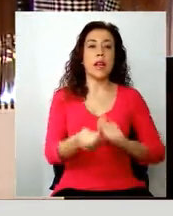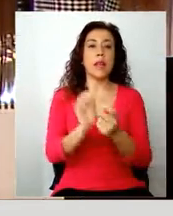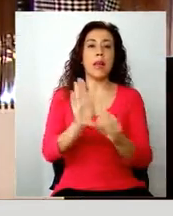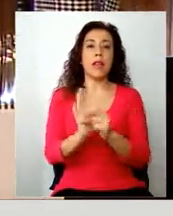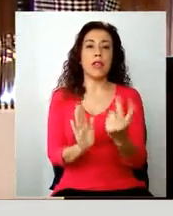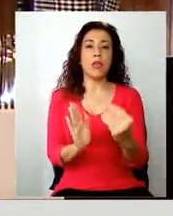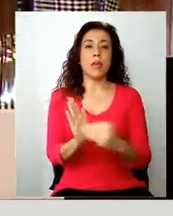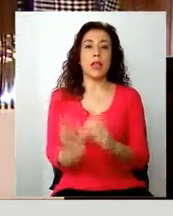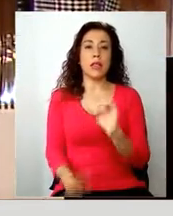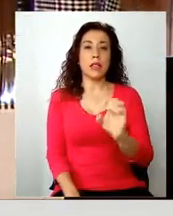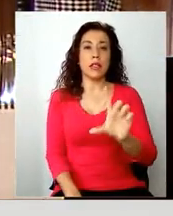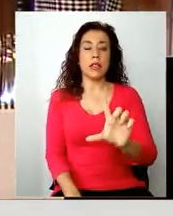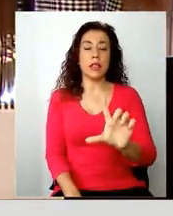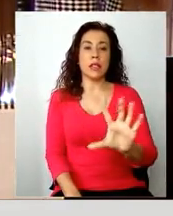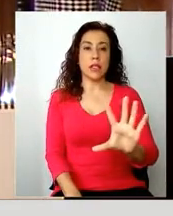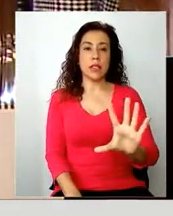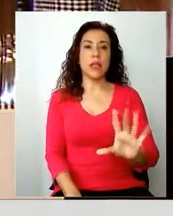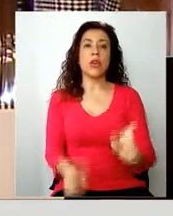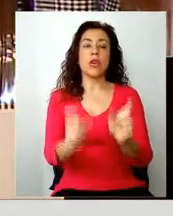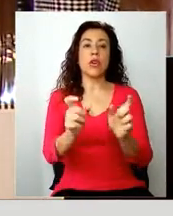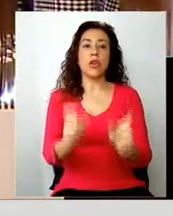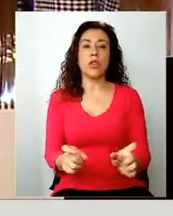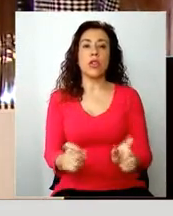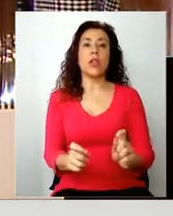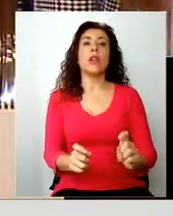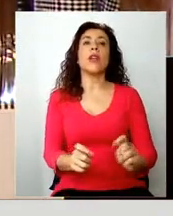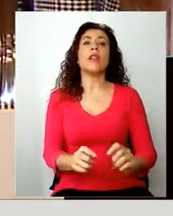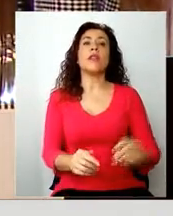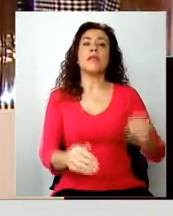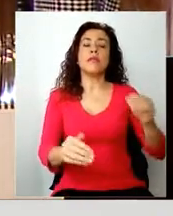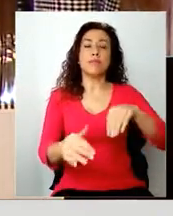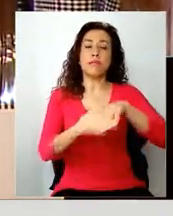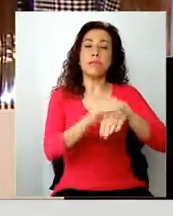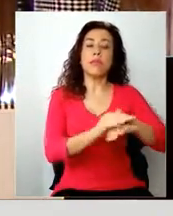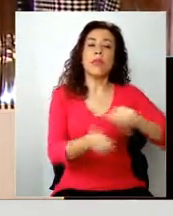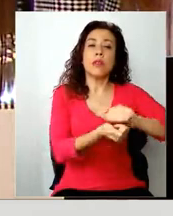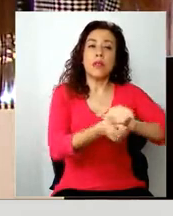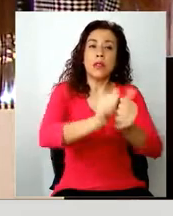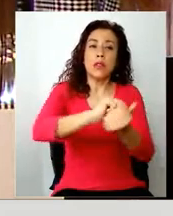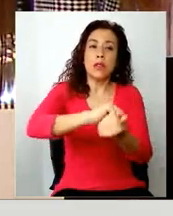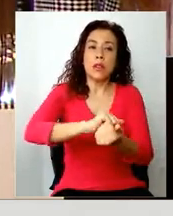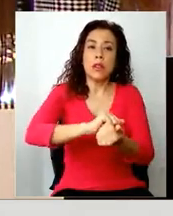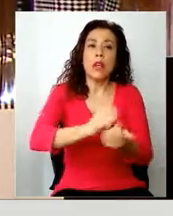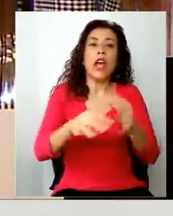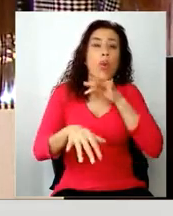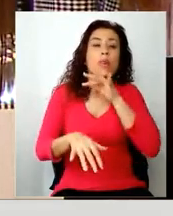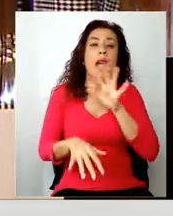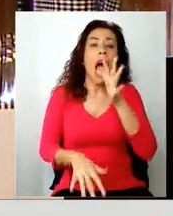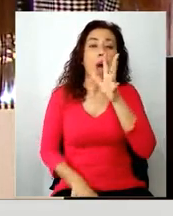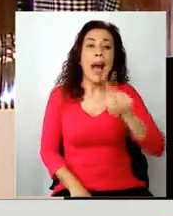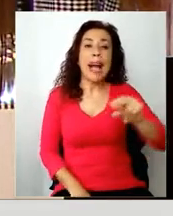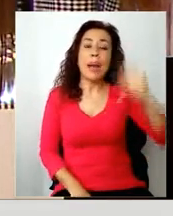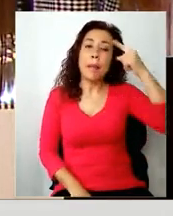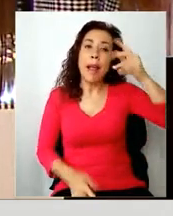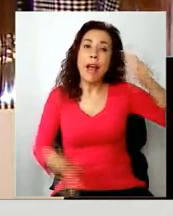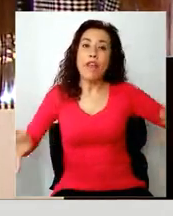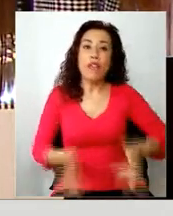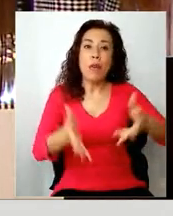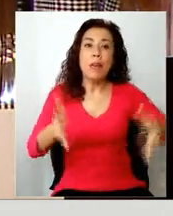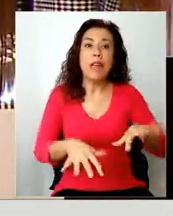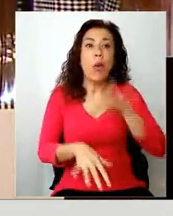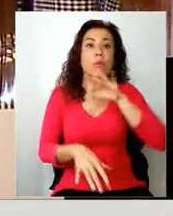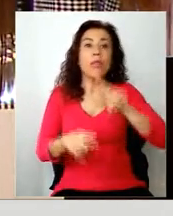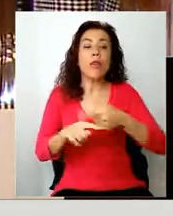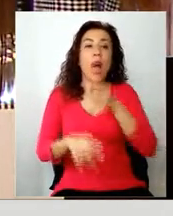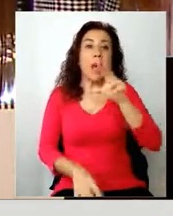075 que regula la recolección reutilización y disposición de aguas grises para fomentar la reutilización de aguas grises